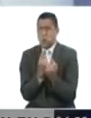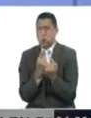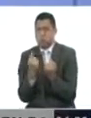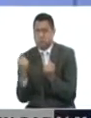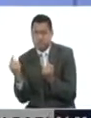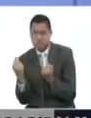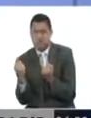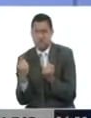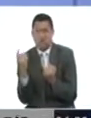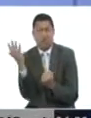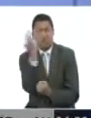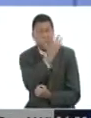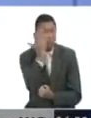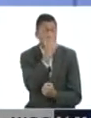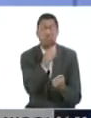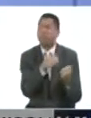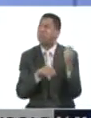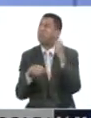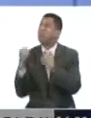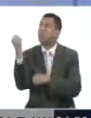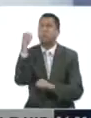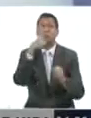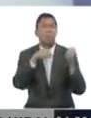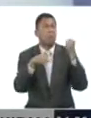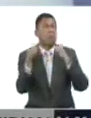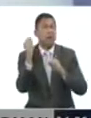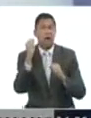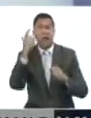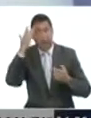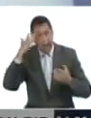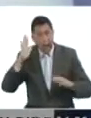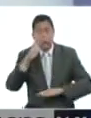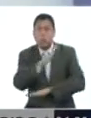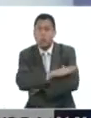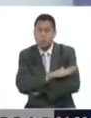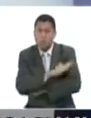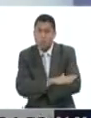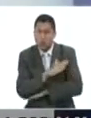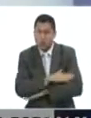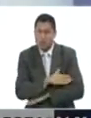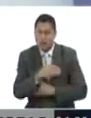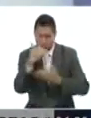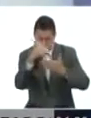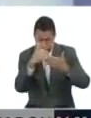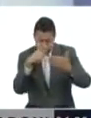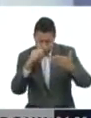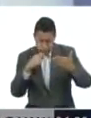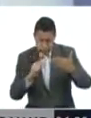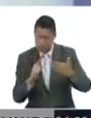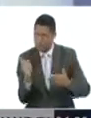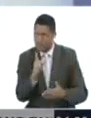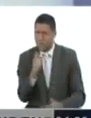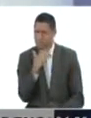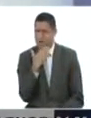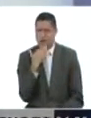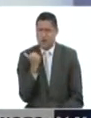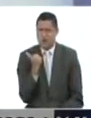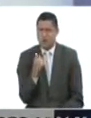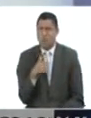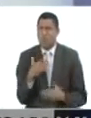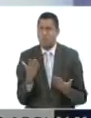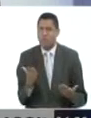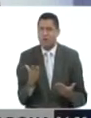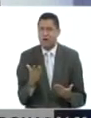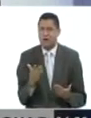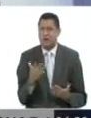más. ¿Distraídos? Son distraídos y de repente su comportamiento y su rendimiento académico no es el más adecuado debido a que